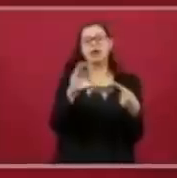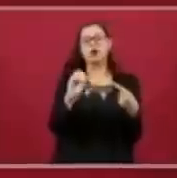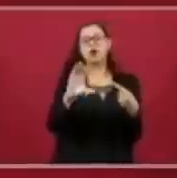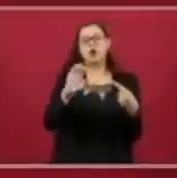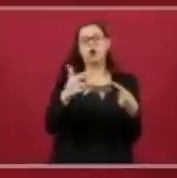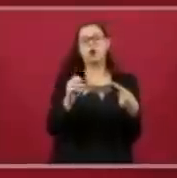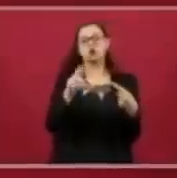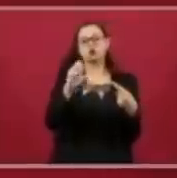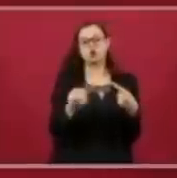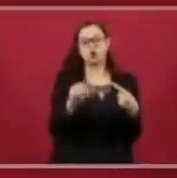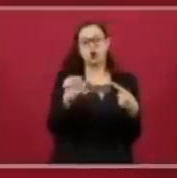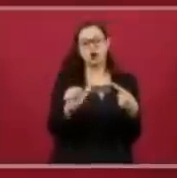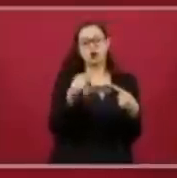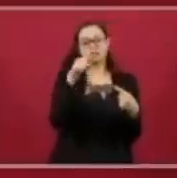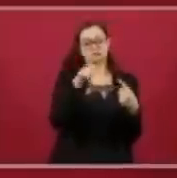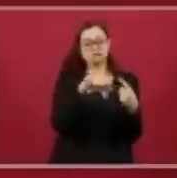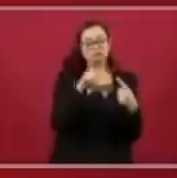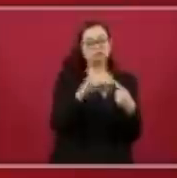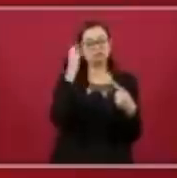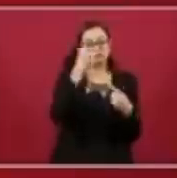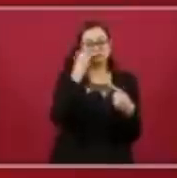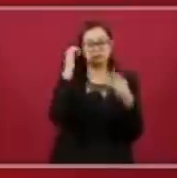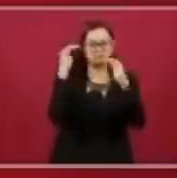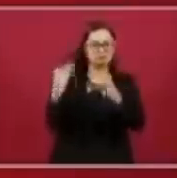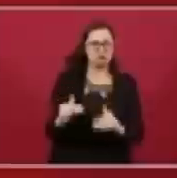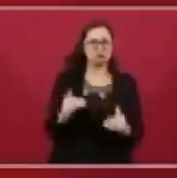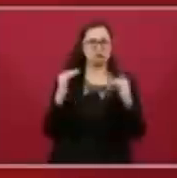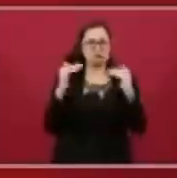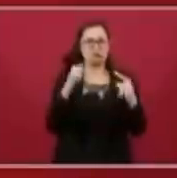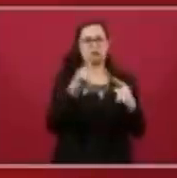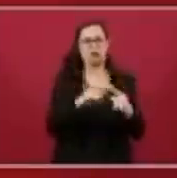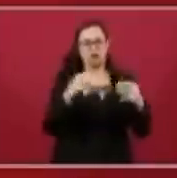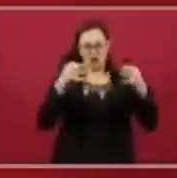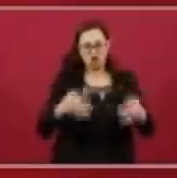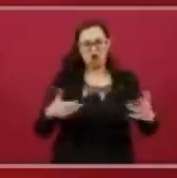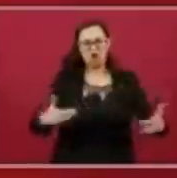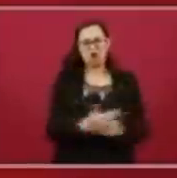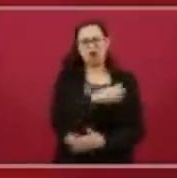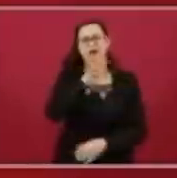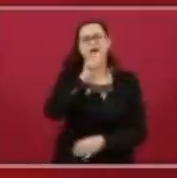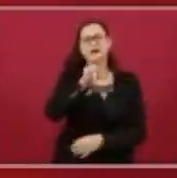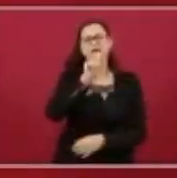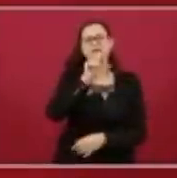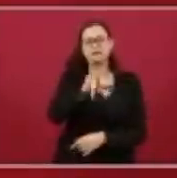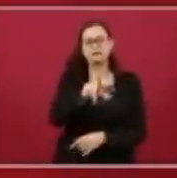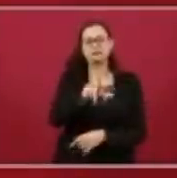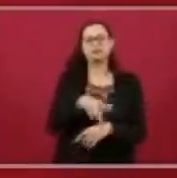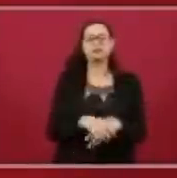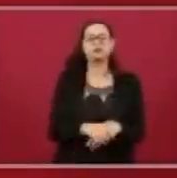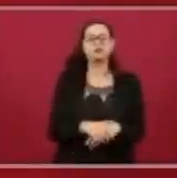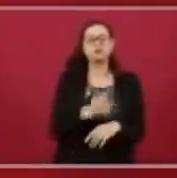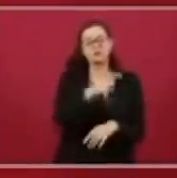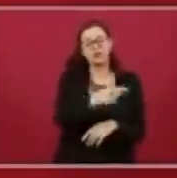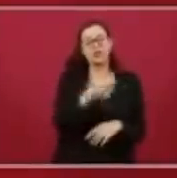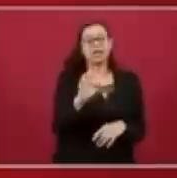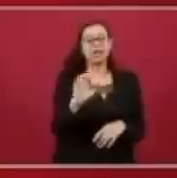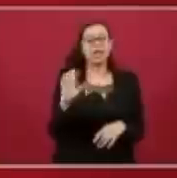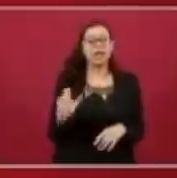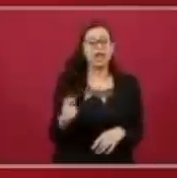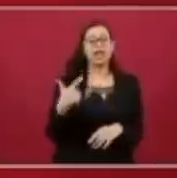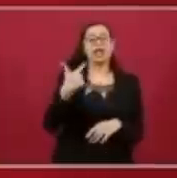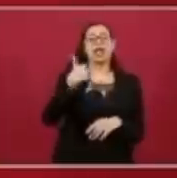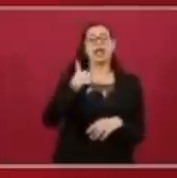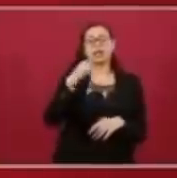una destacada académica originaria de Jalisco, quien además de haber sido integrante del Consejo Social de